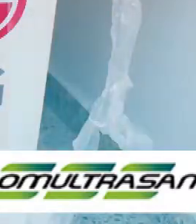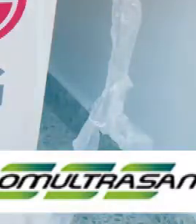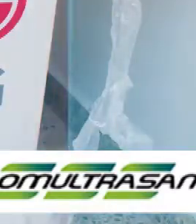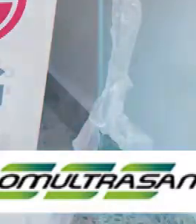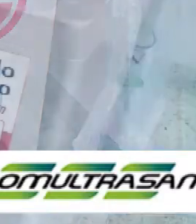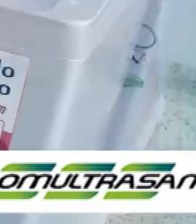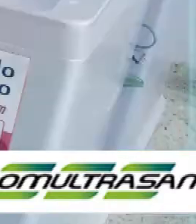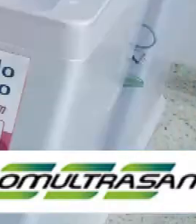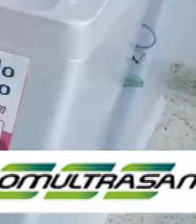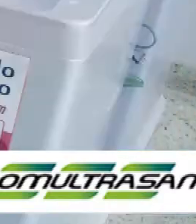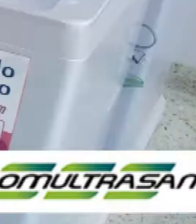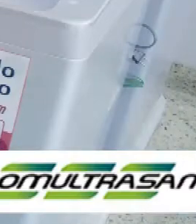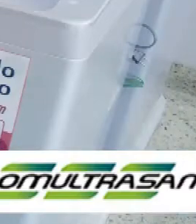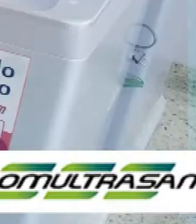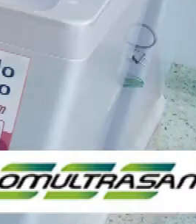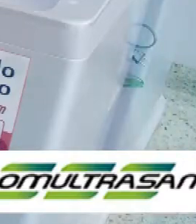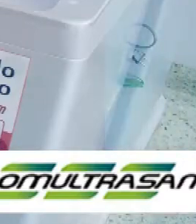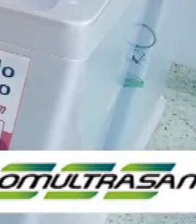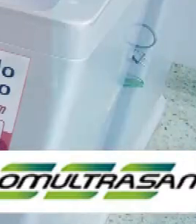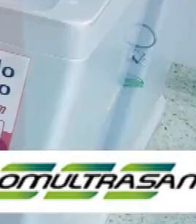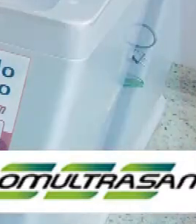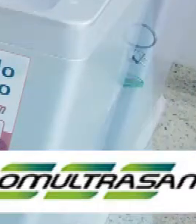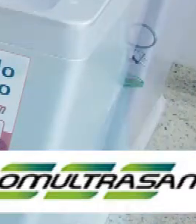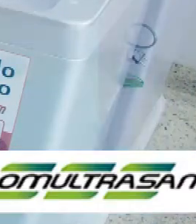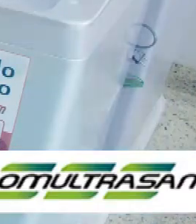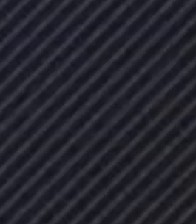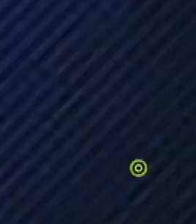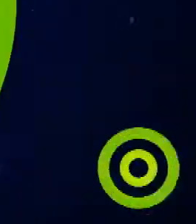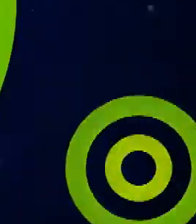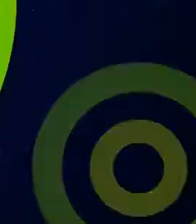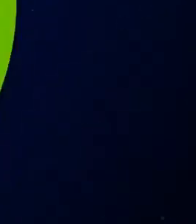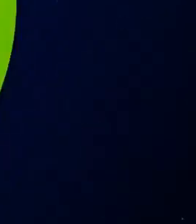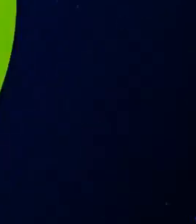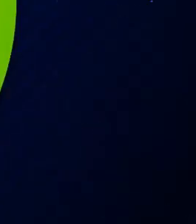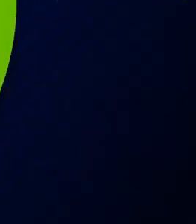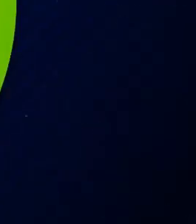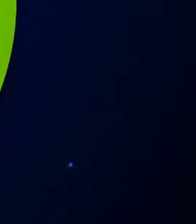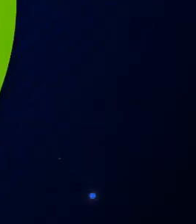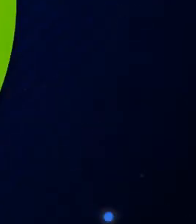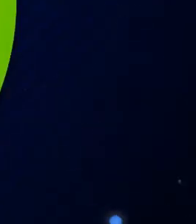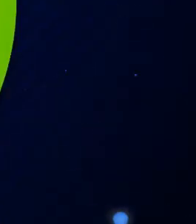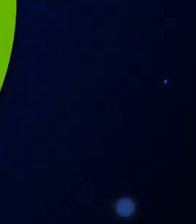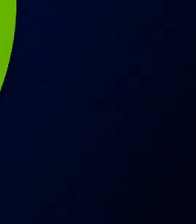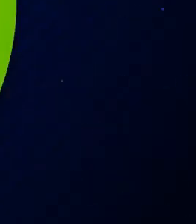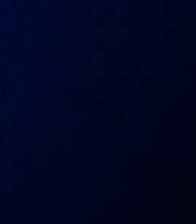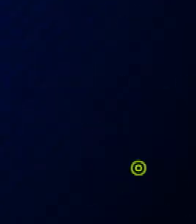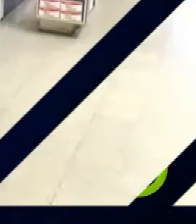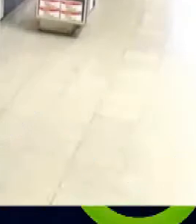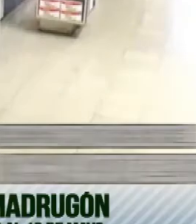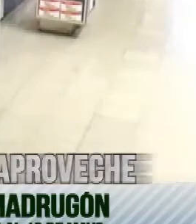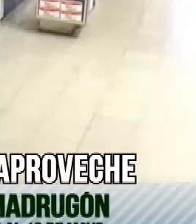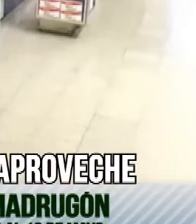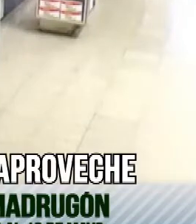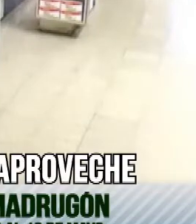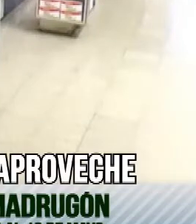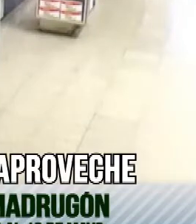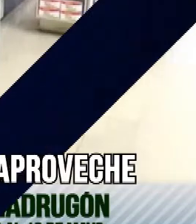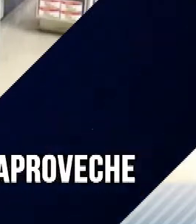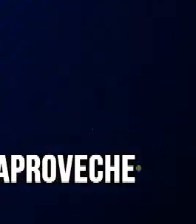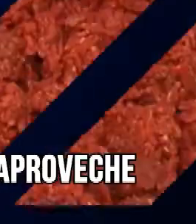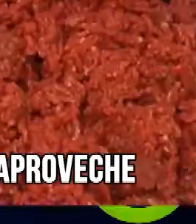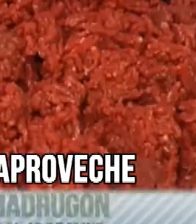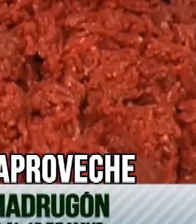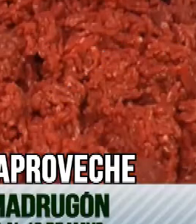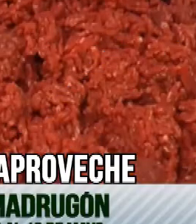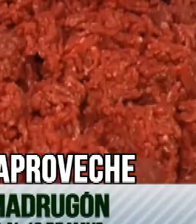Nuestra pasión es mejorar su vida. Visítenos. Ya llega el segundo gran madrugón a la Quinta de Torcorome del Parque Infantil, desde el